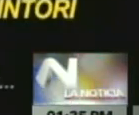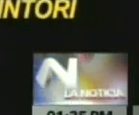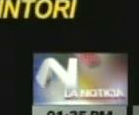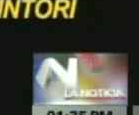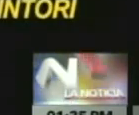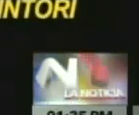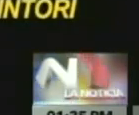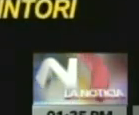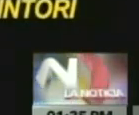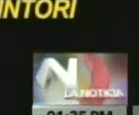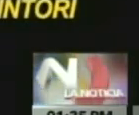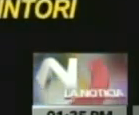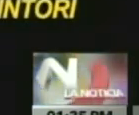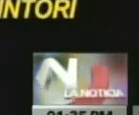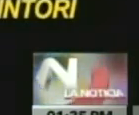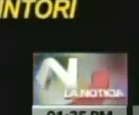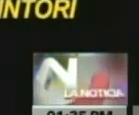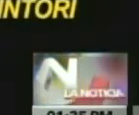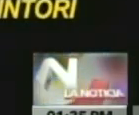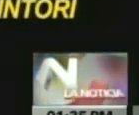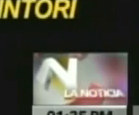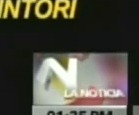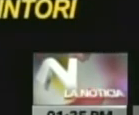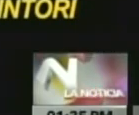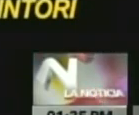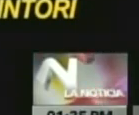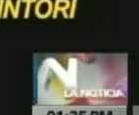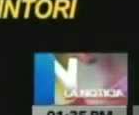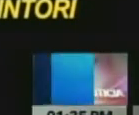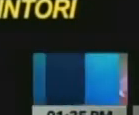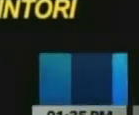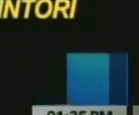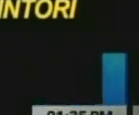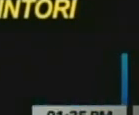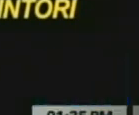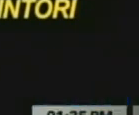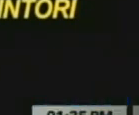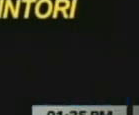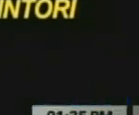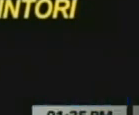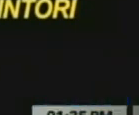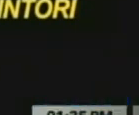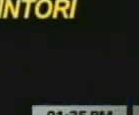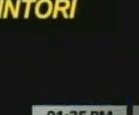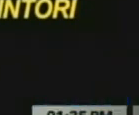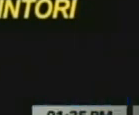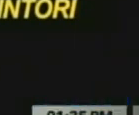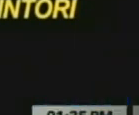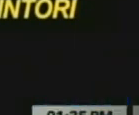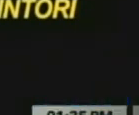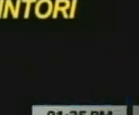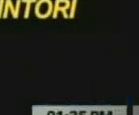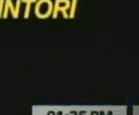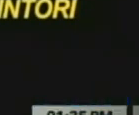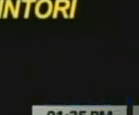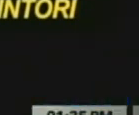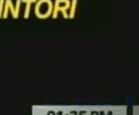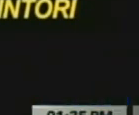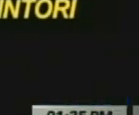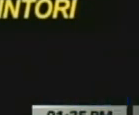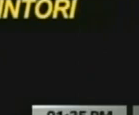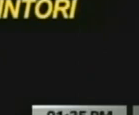3. Claro, que la empodere a usted, que la empodere a usted para esa posición política adoptarla, porque